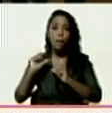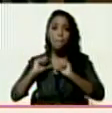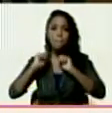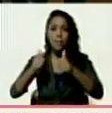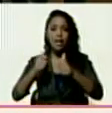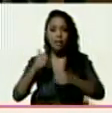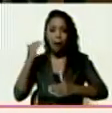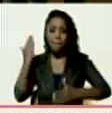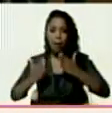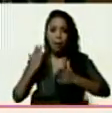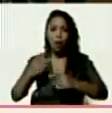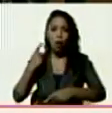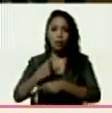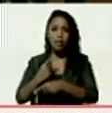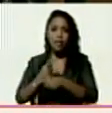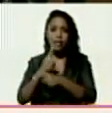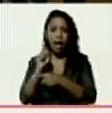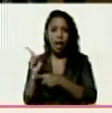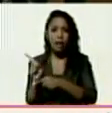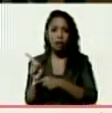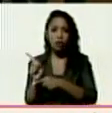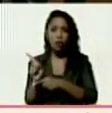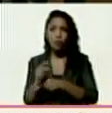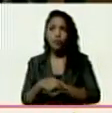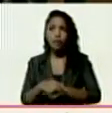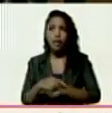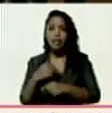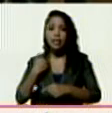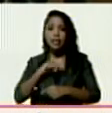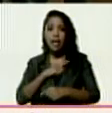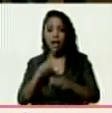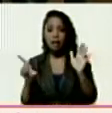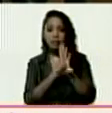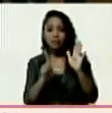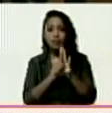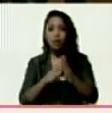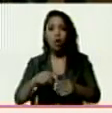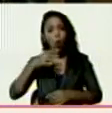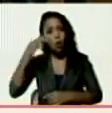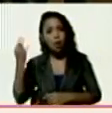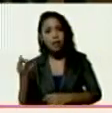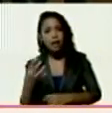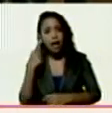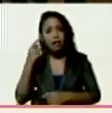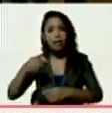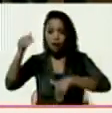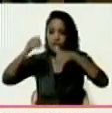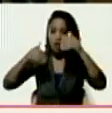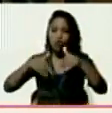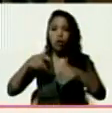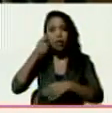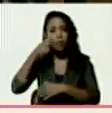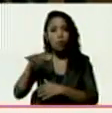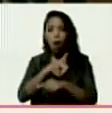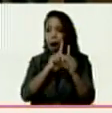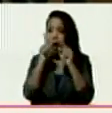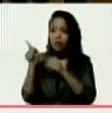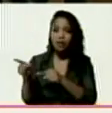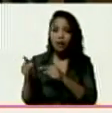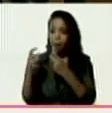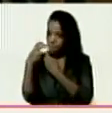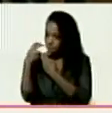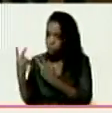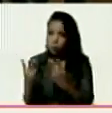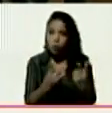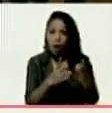tiene reconocimiento constitucional, tiene legitimidad de origen, el voto del pueblo. Y desde allí invitamos